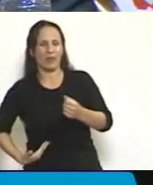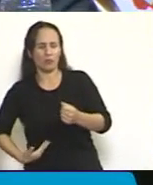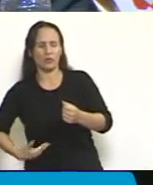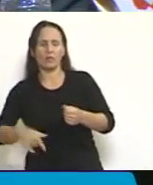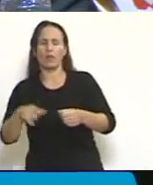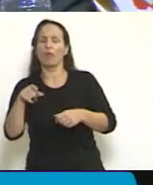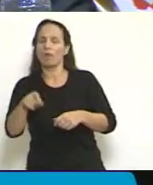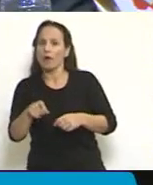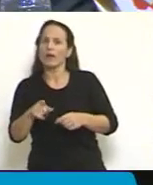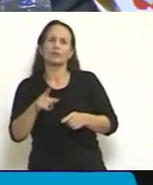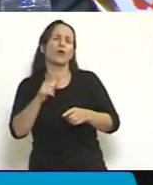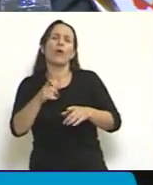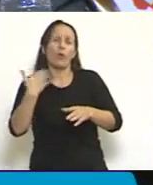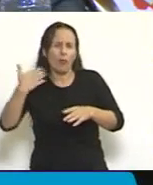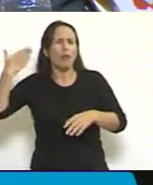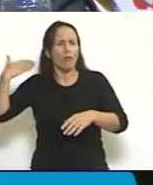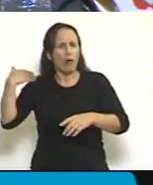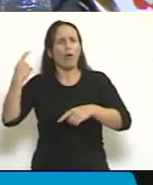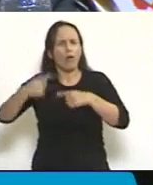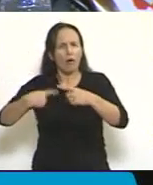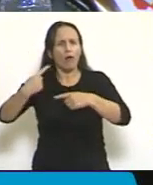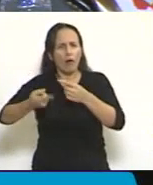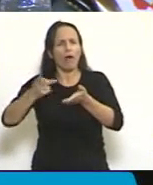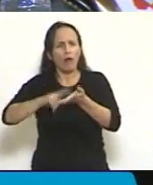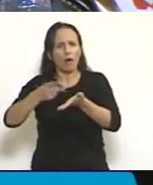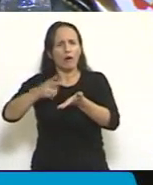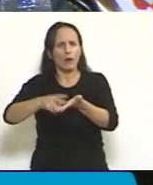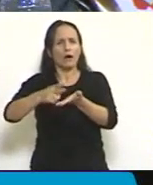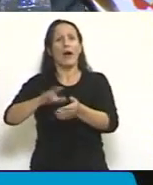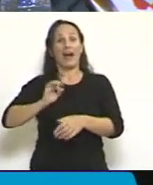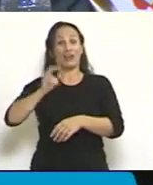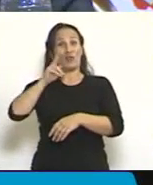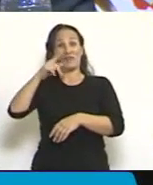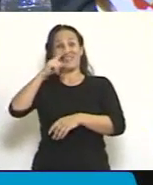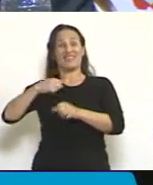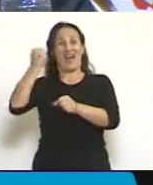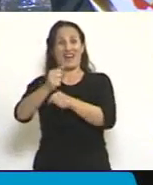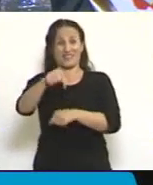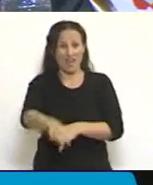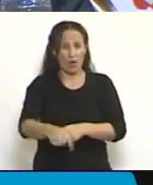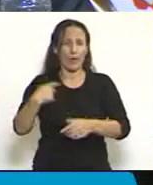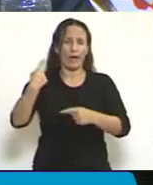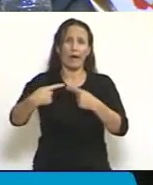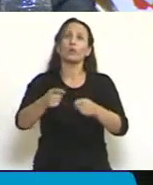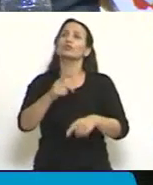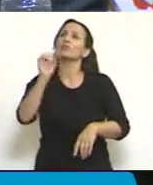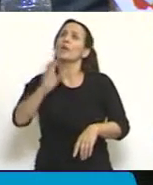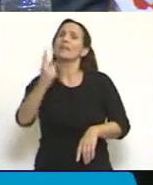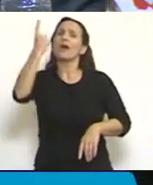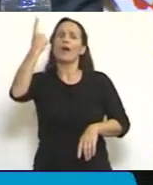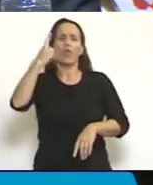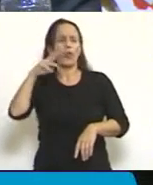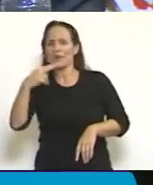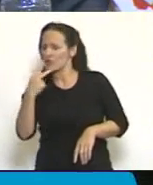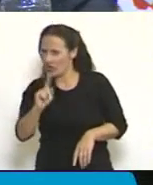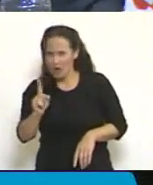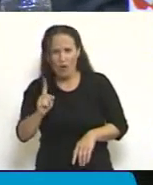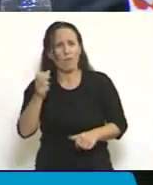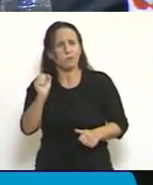haya habido un error de cálculo de la oposición, sino que, como suele suceder, y tampoco